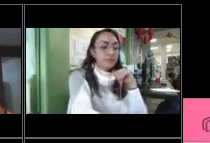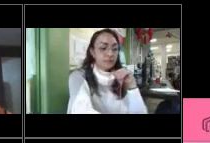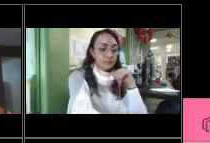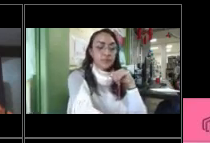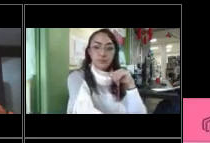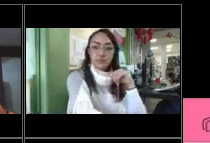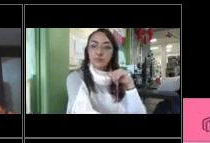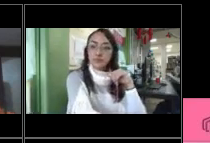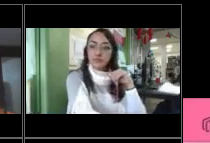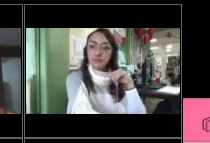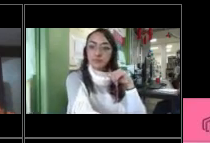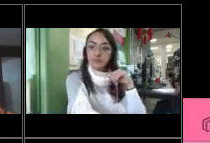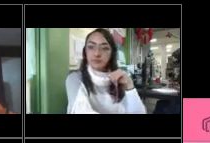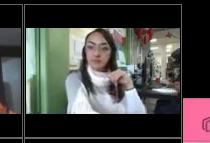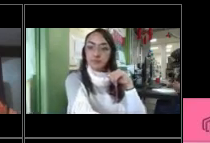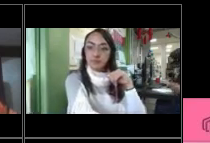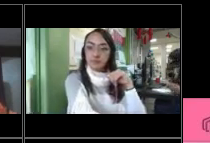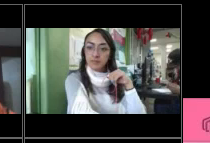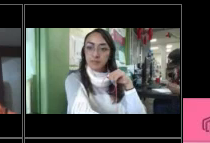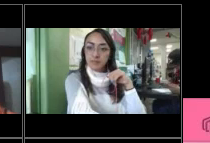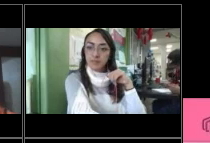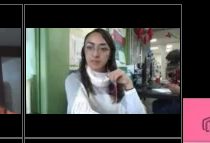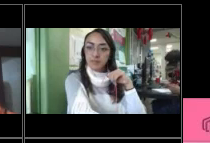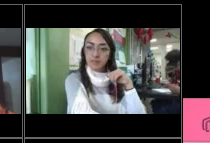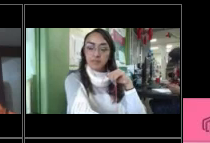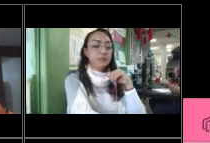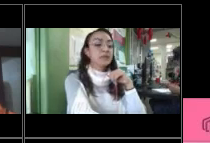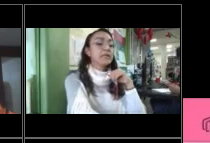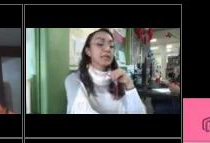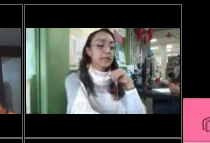no hacer mímicas para hablar.